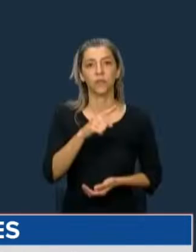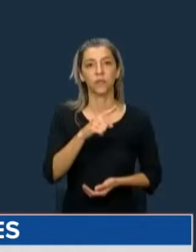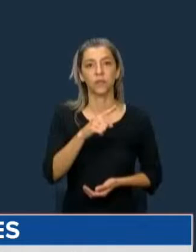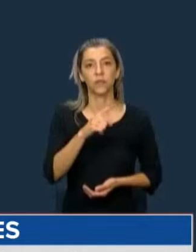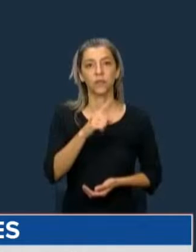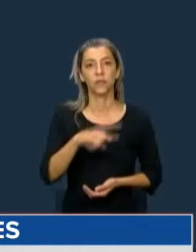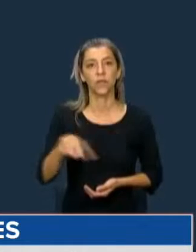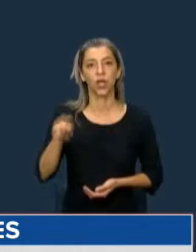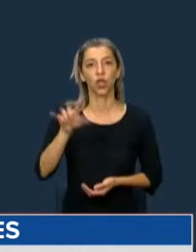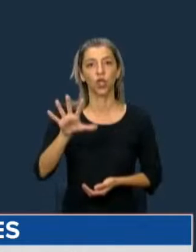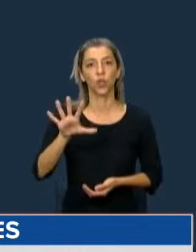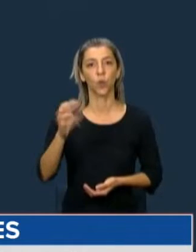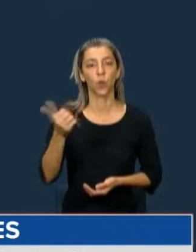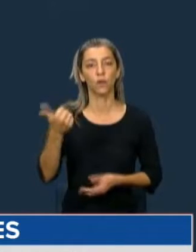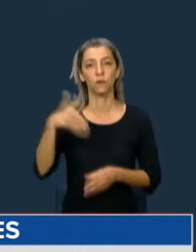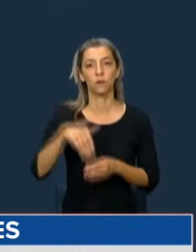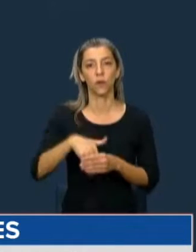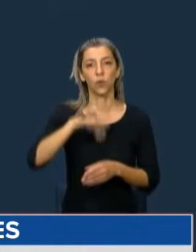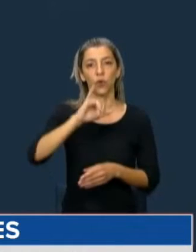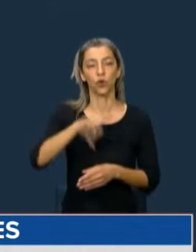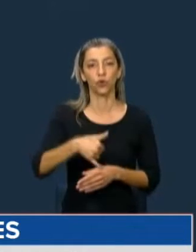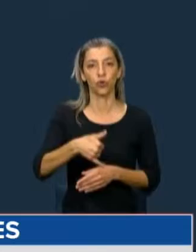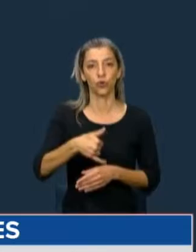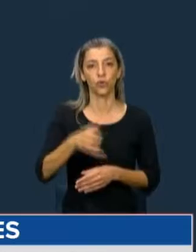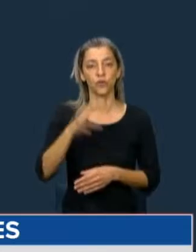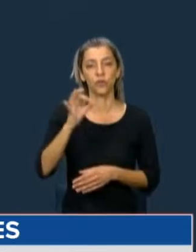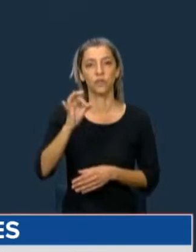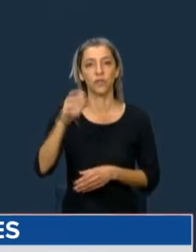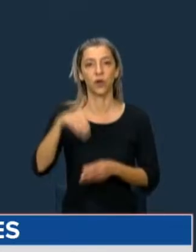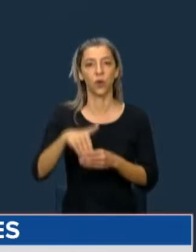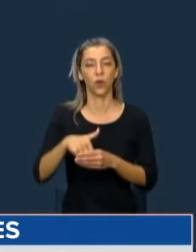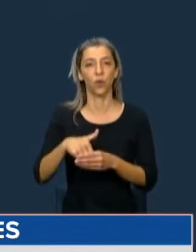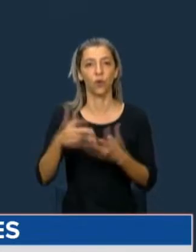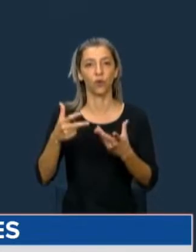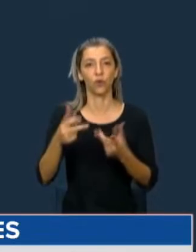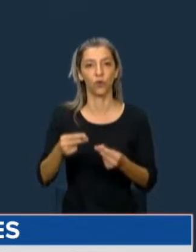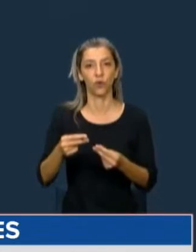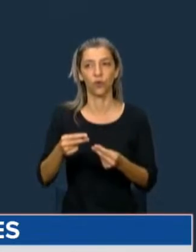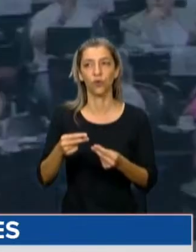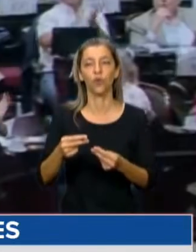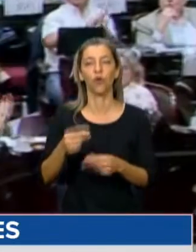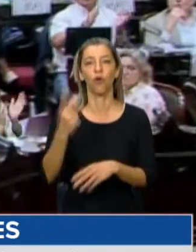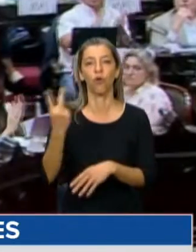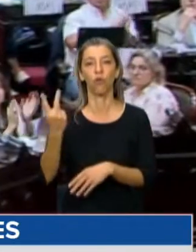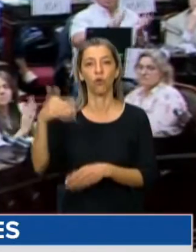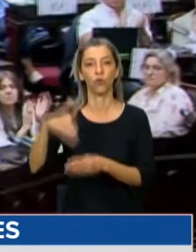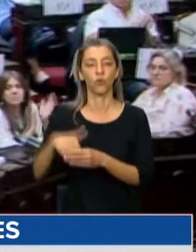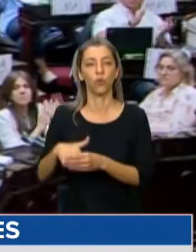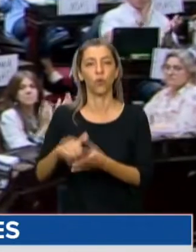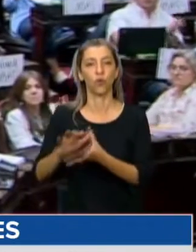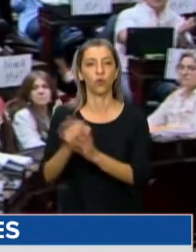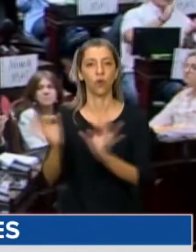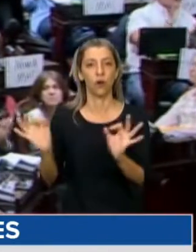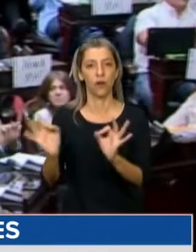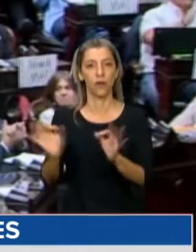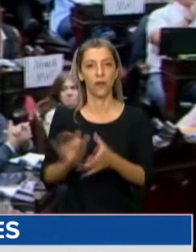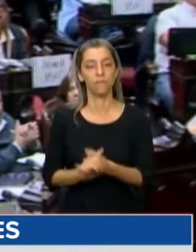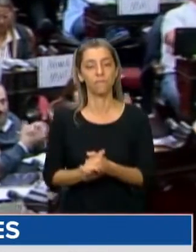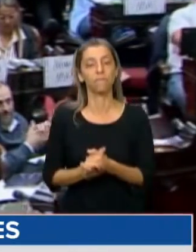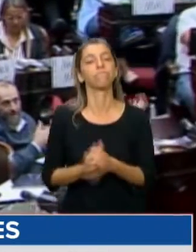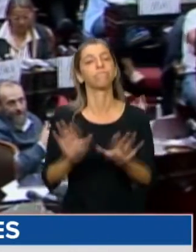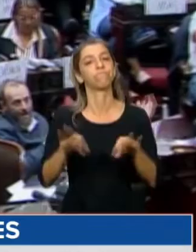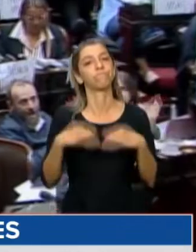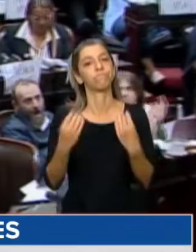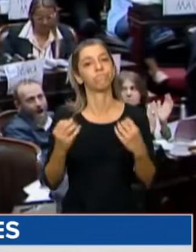156 afirmativos, 0 negativos, 2 las abstenciones. Resulta afirmativa. Se